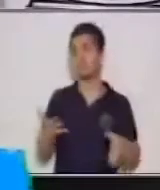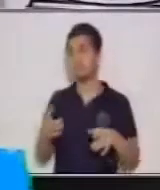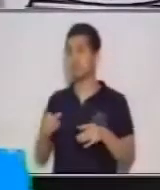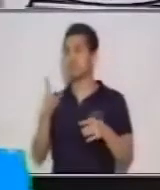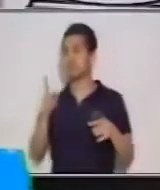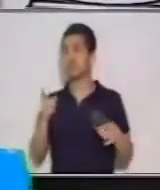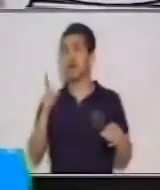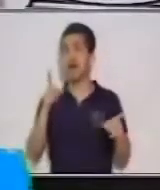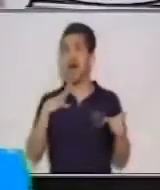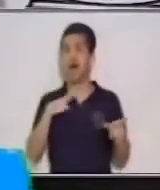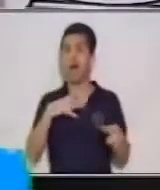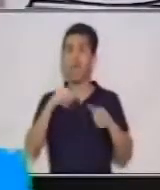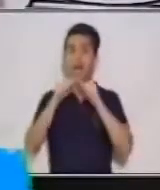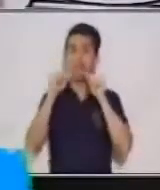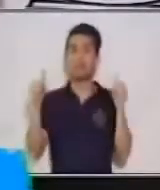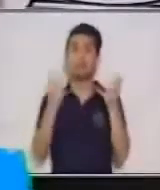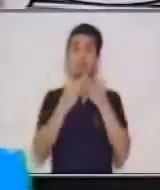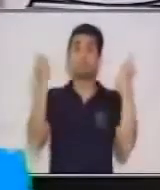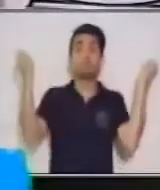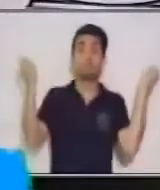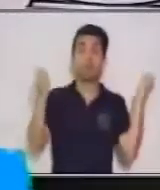extinción.